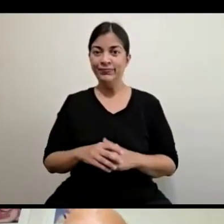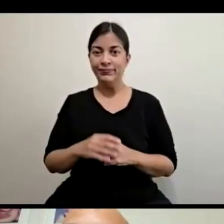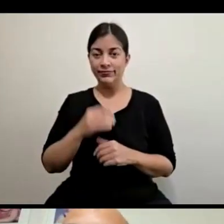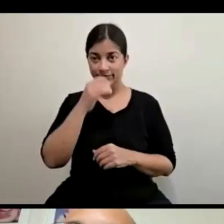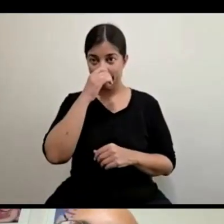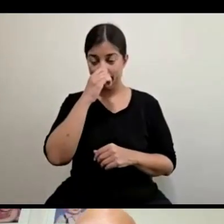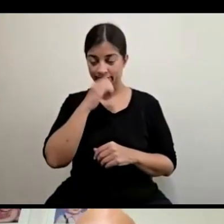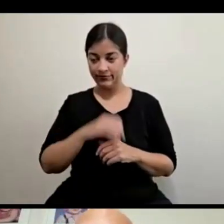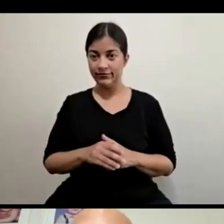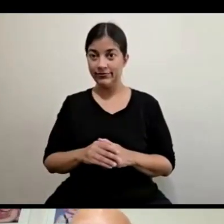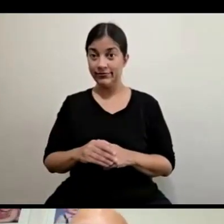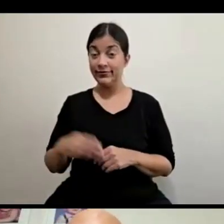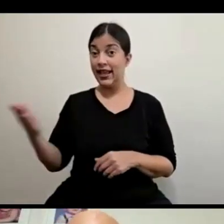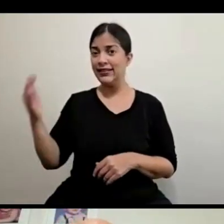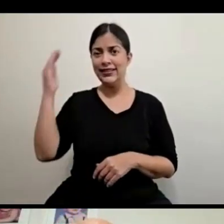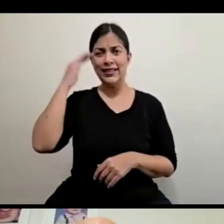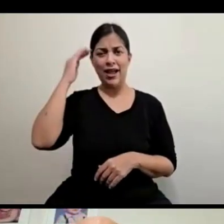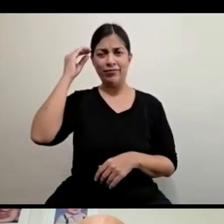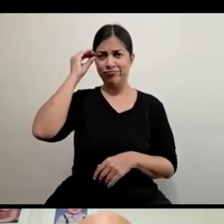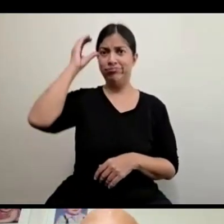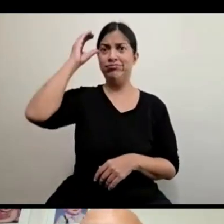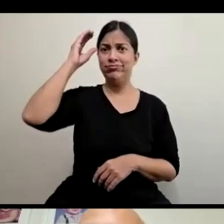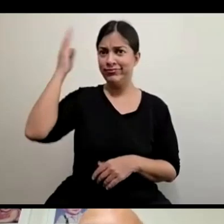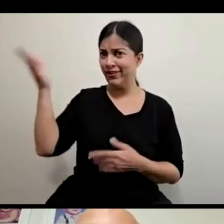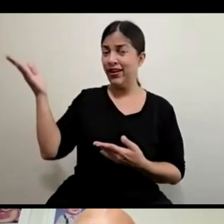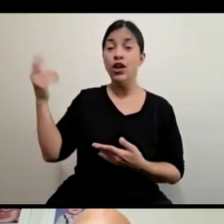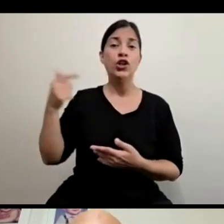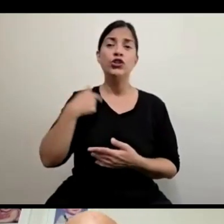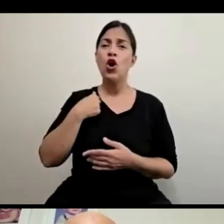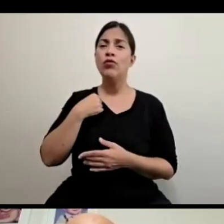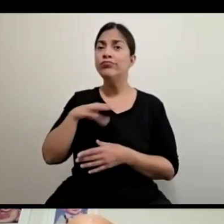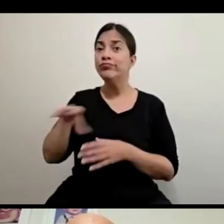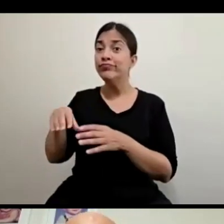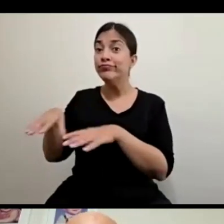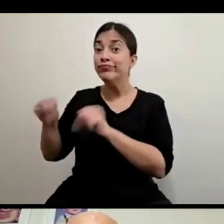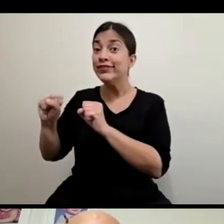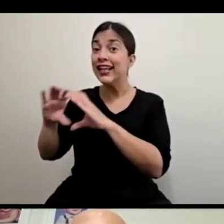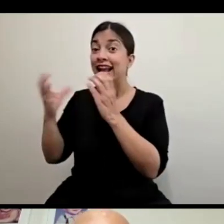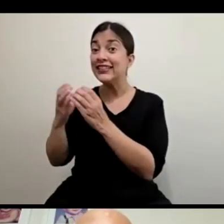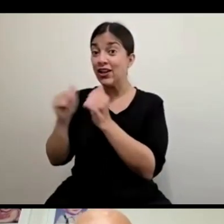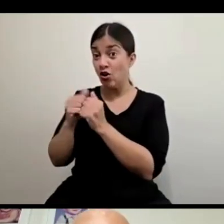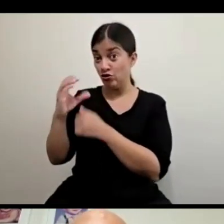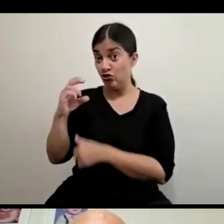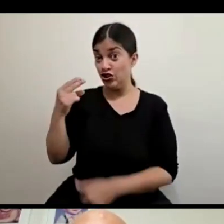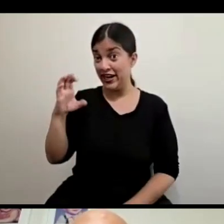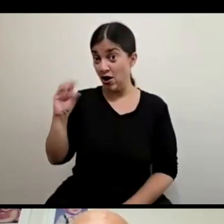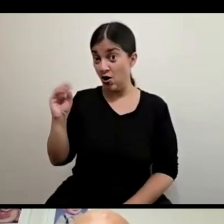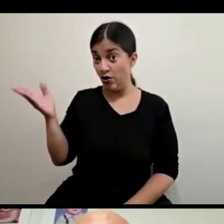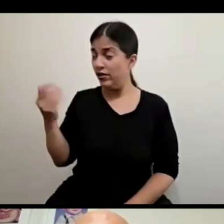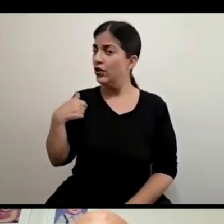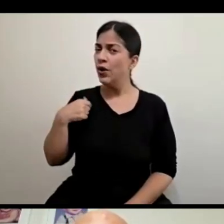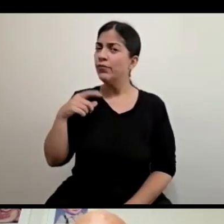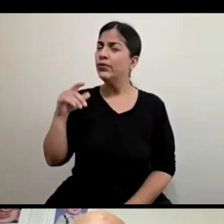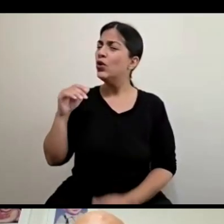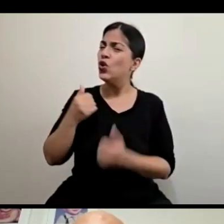que mucho sabe. Y que yo siempre, cuando yo cogía clase con Checo, yo no sé si lo llegué a comentar y decía, ¿cómo serán los